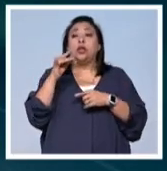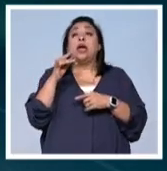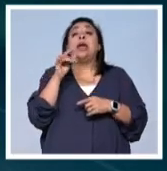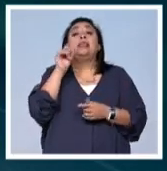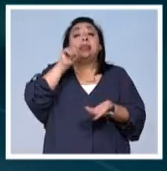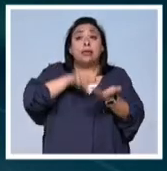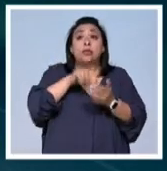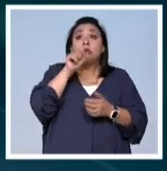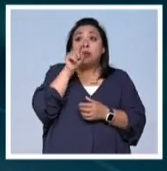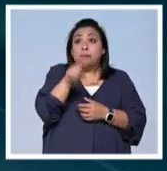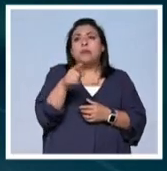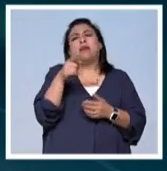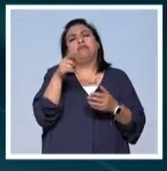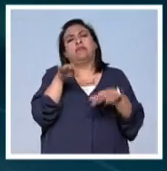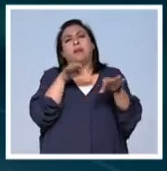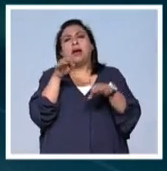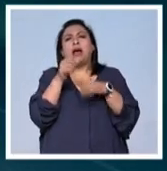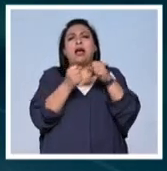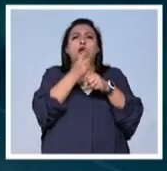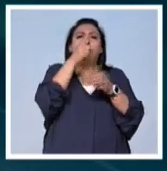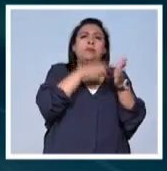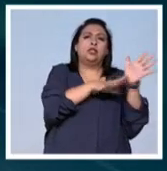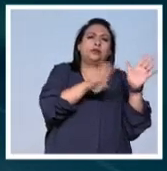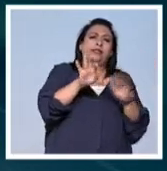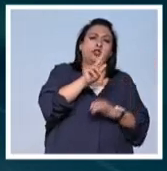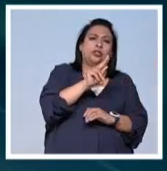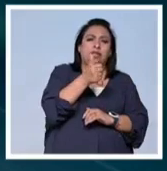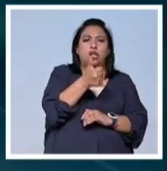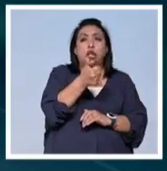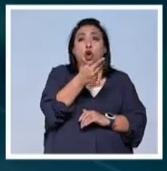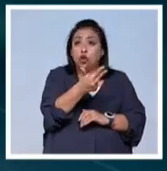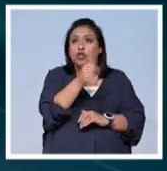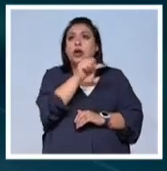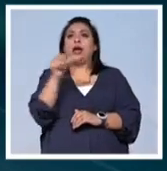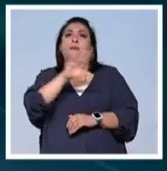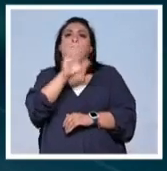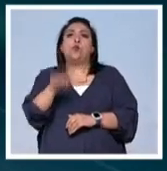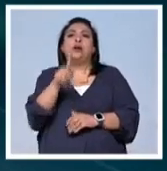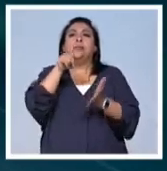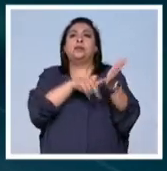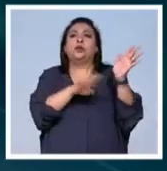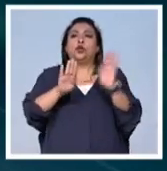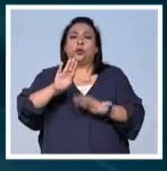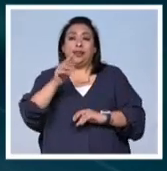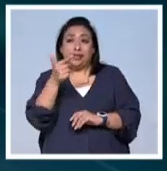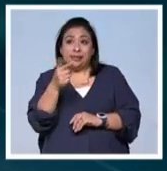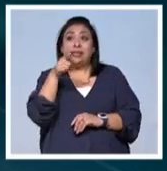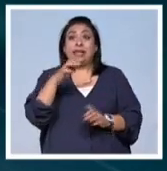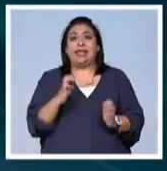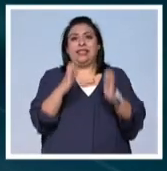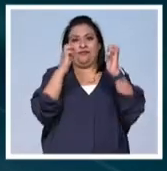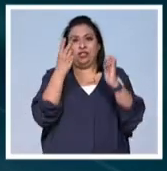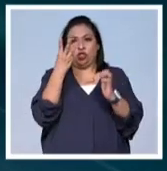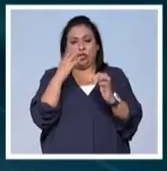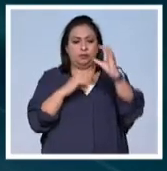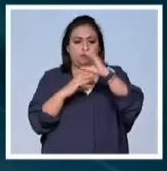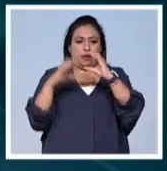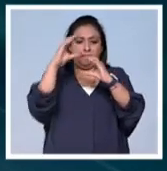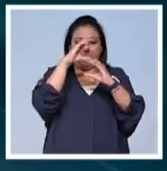destruido en donde el artista trabajó entre 1988 hasta su muerte en 1997 el edificio de tres niveles